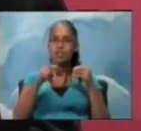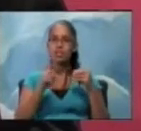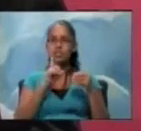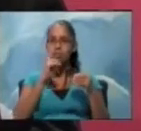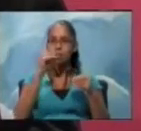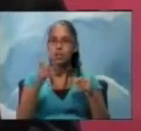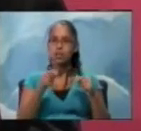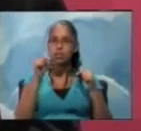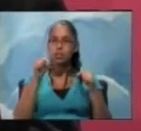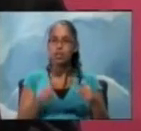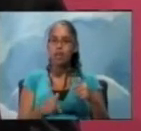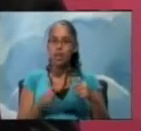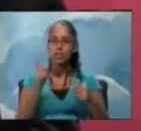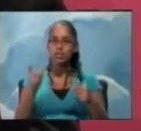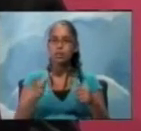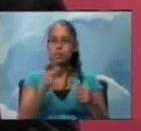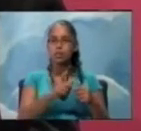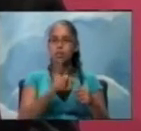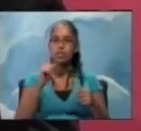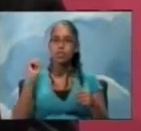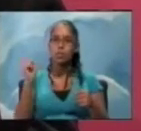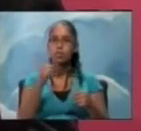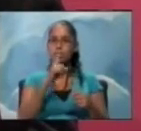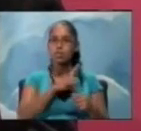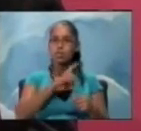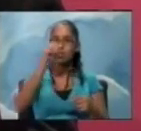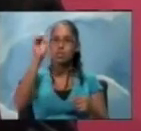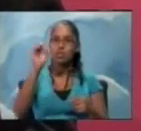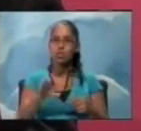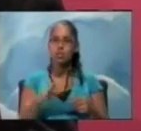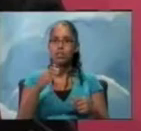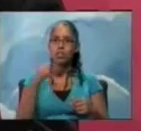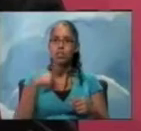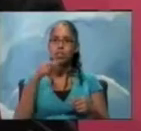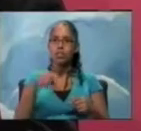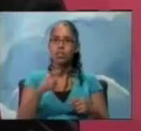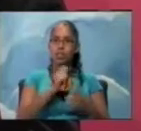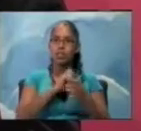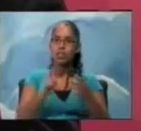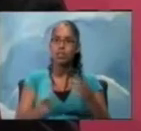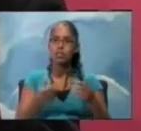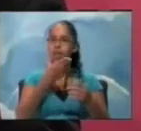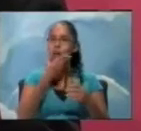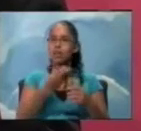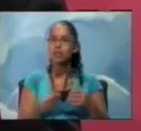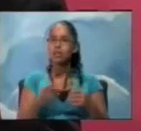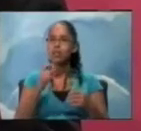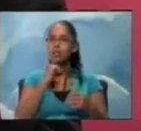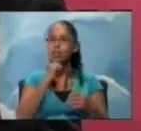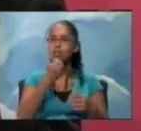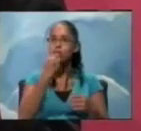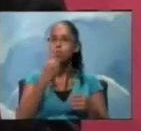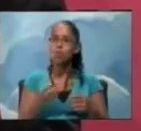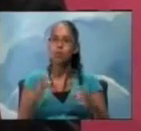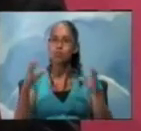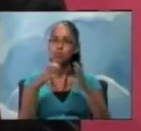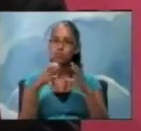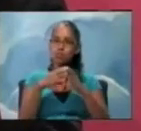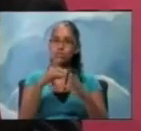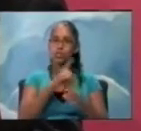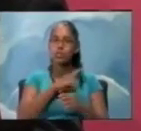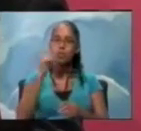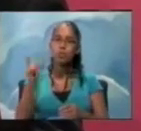pregunta a estas personas, a estos principales sacerdotes, a estos escribas, a estos ancianos, porque era un buen grupo de personas que estaban